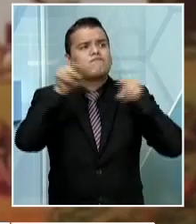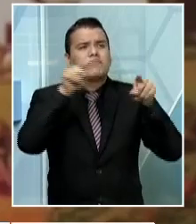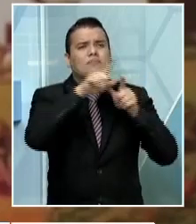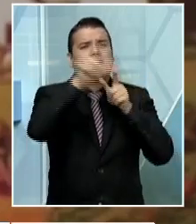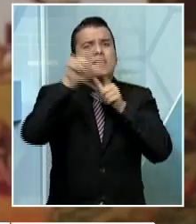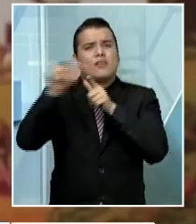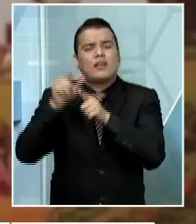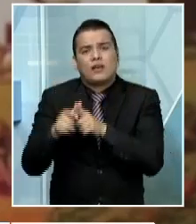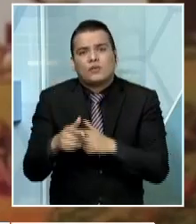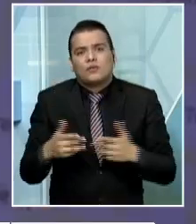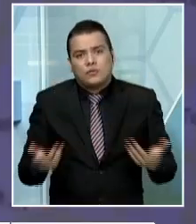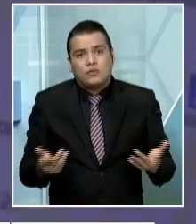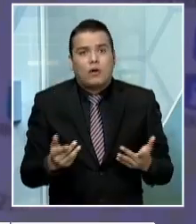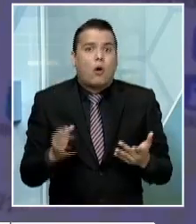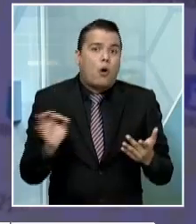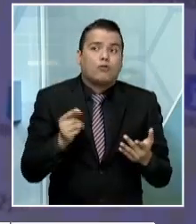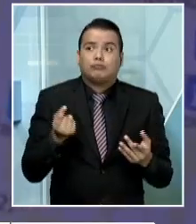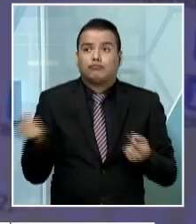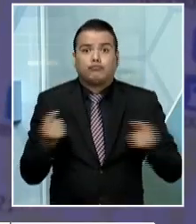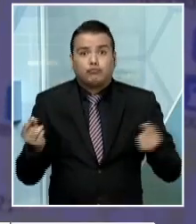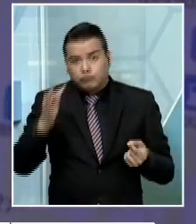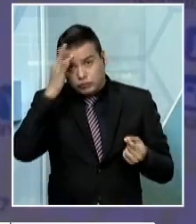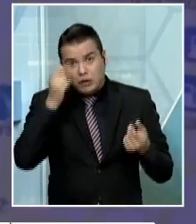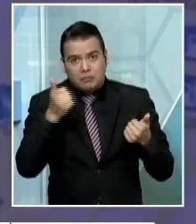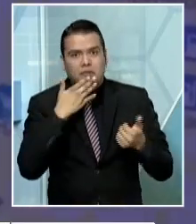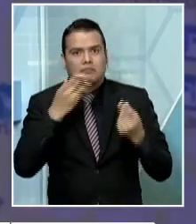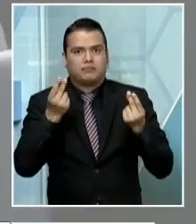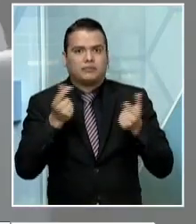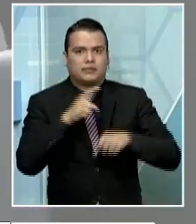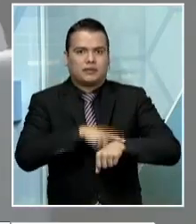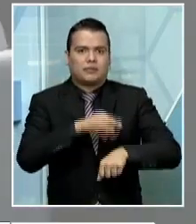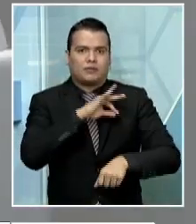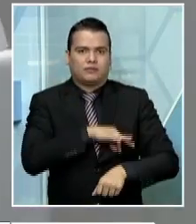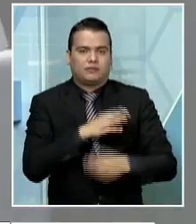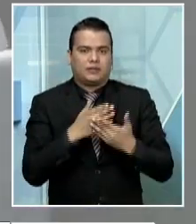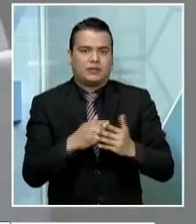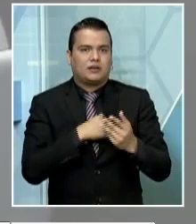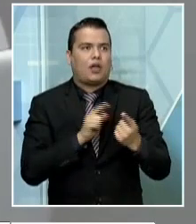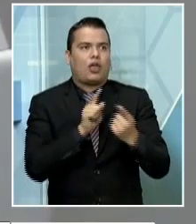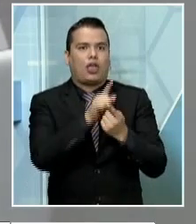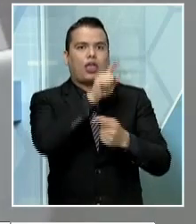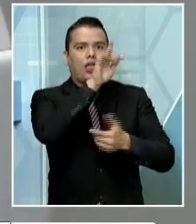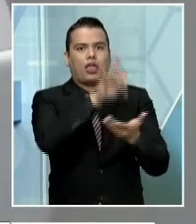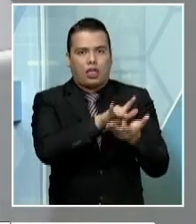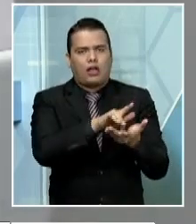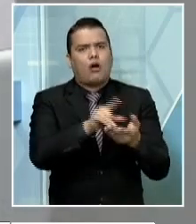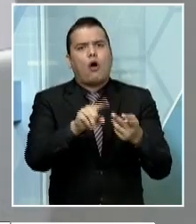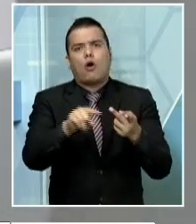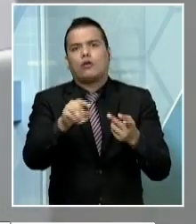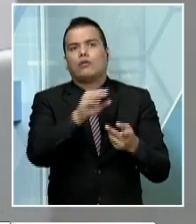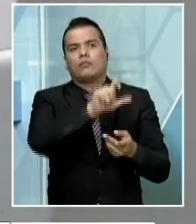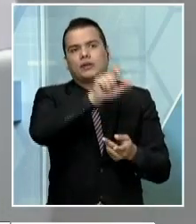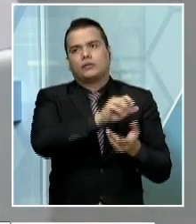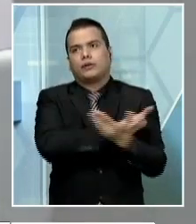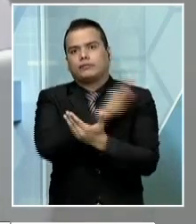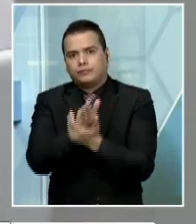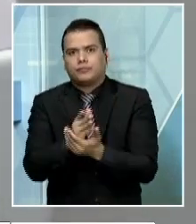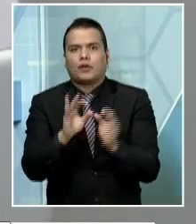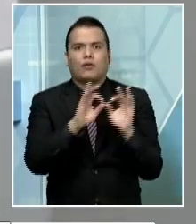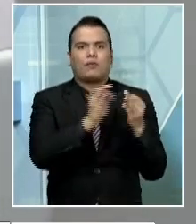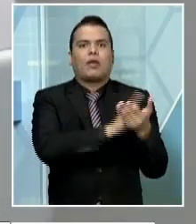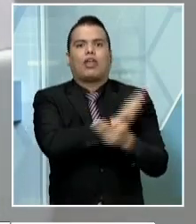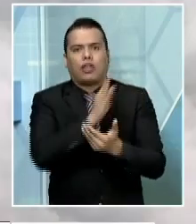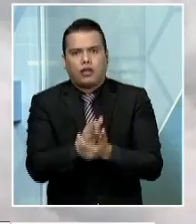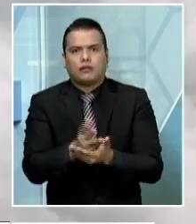a los servicios de salud de manera rápida. Otro aspecto importante es poder ofrecer atención sin que represente gastos adicionales para el paciente o sus familiares, sobre